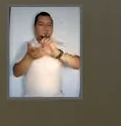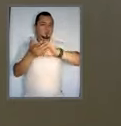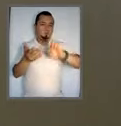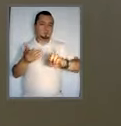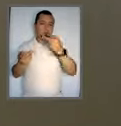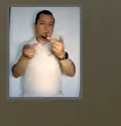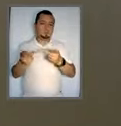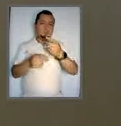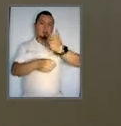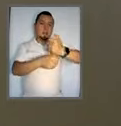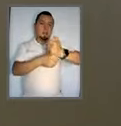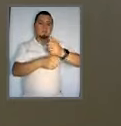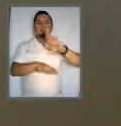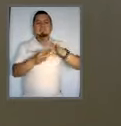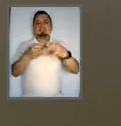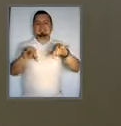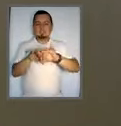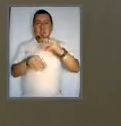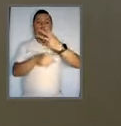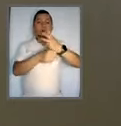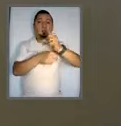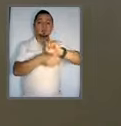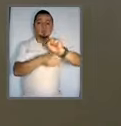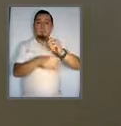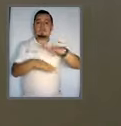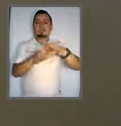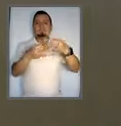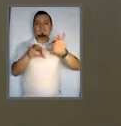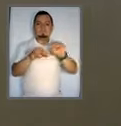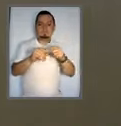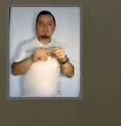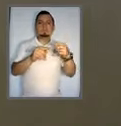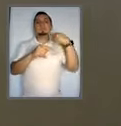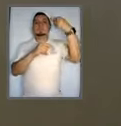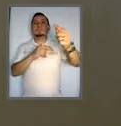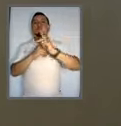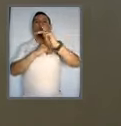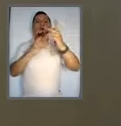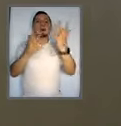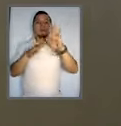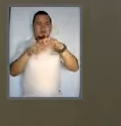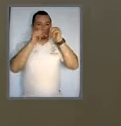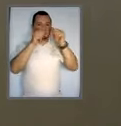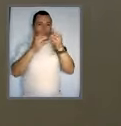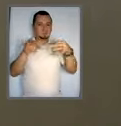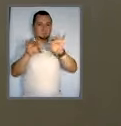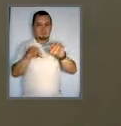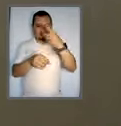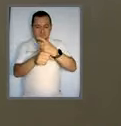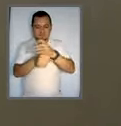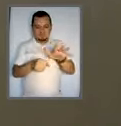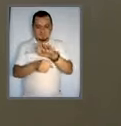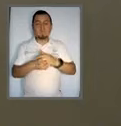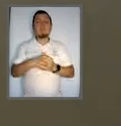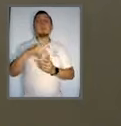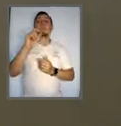ejemplo, los sextos de primaria y los terceros de secundaria, para que puedan ingresar a su siguiente nivel educativo. Para el día 29 de